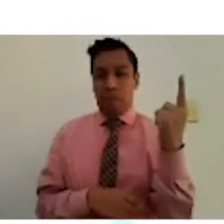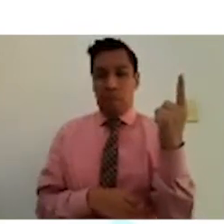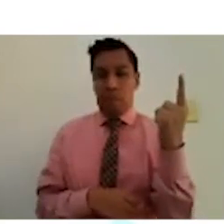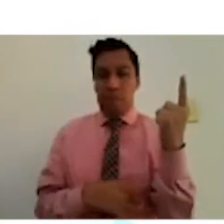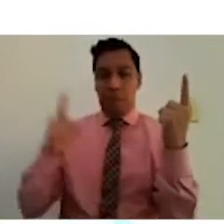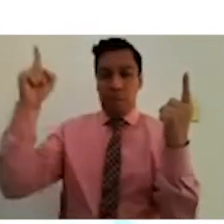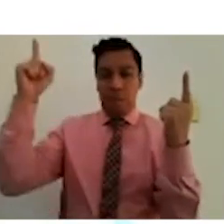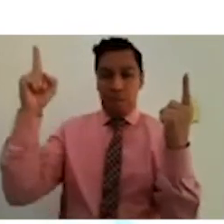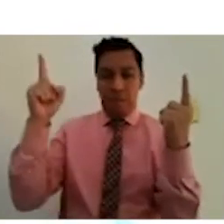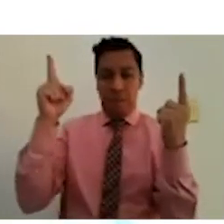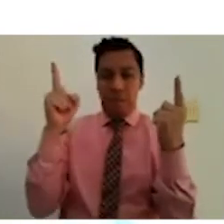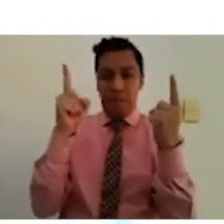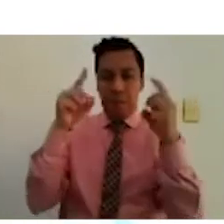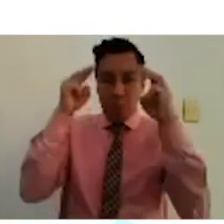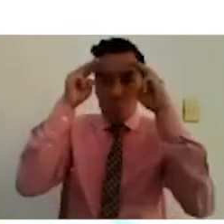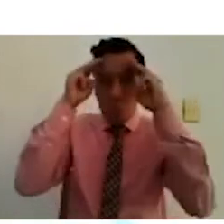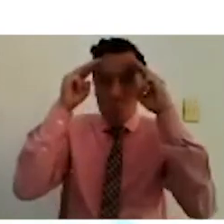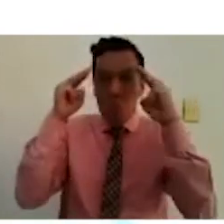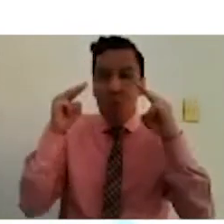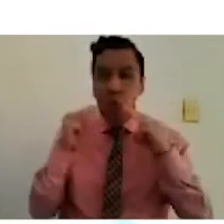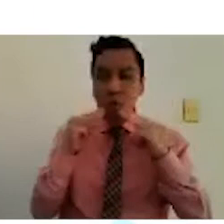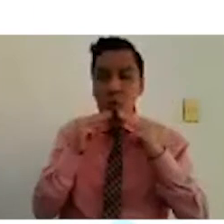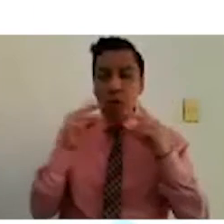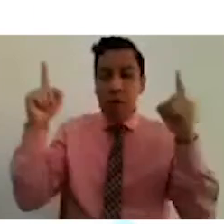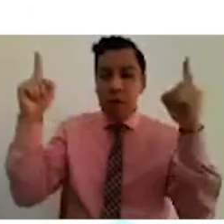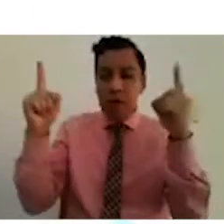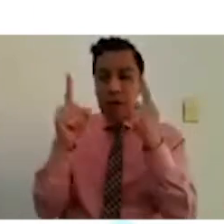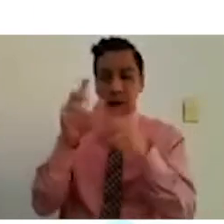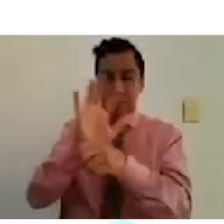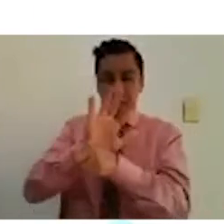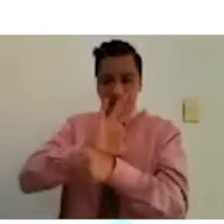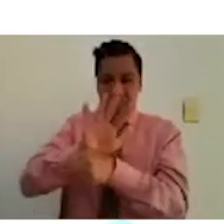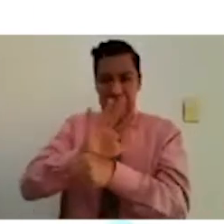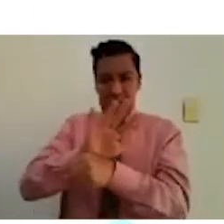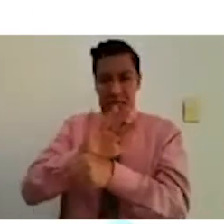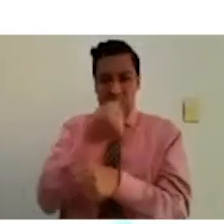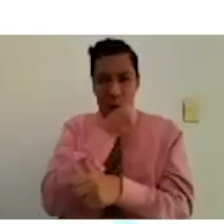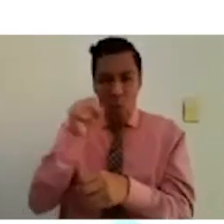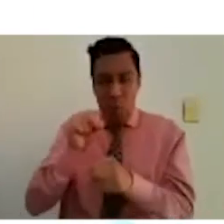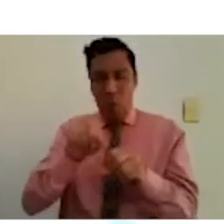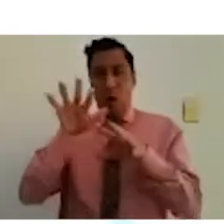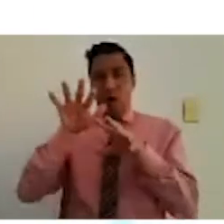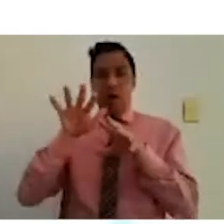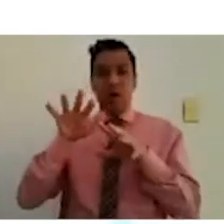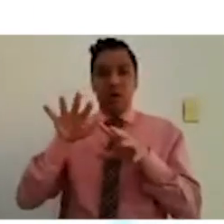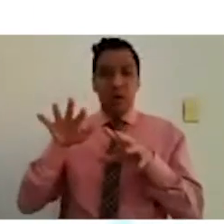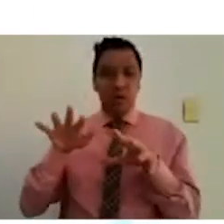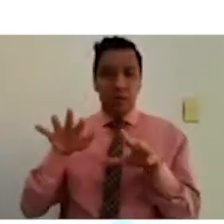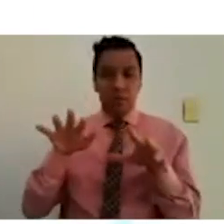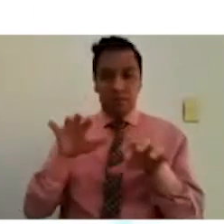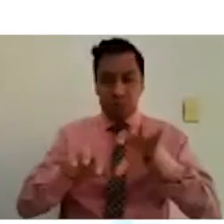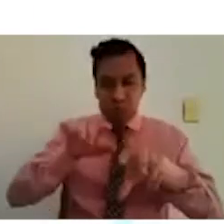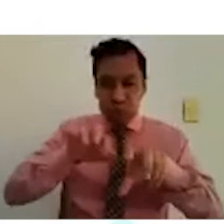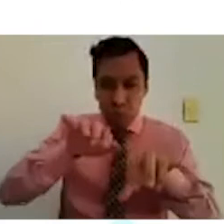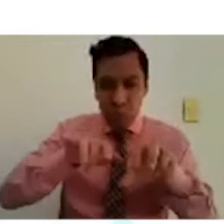el monje. Entonces, se crea un efecto que hoy nos reímos porque las computadoras